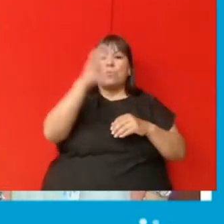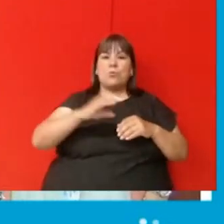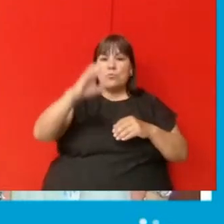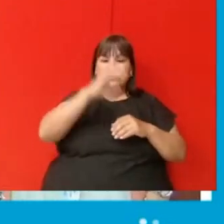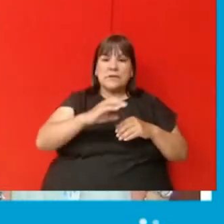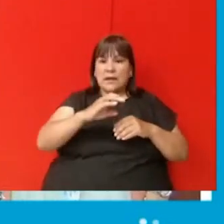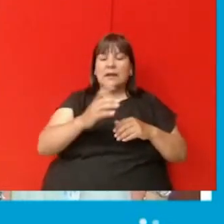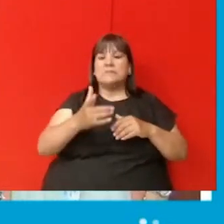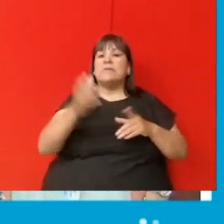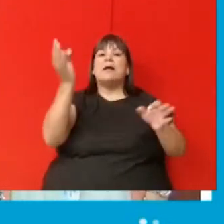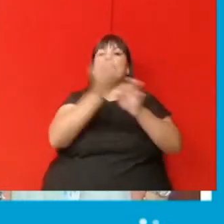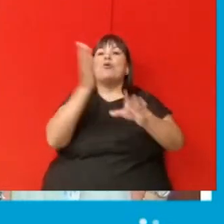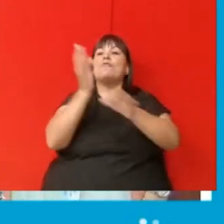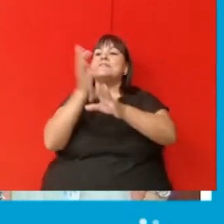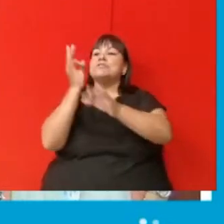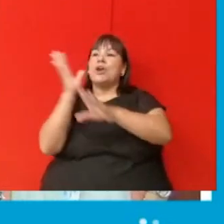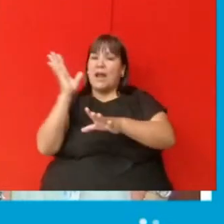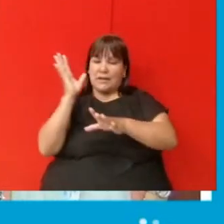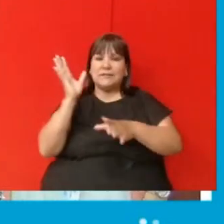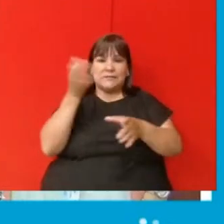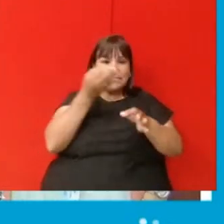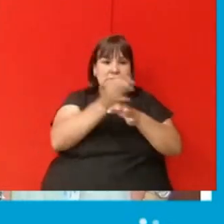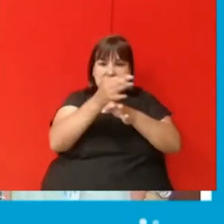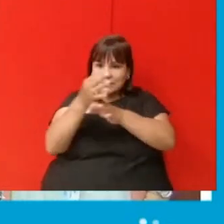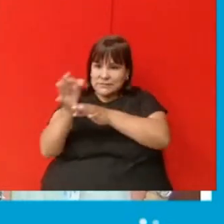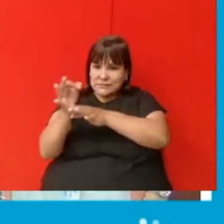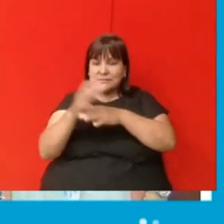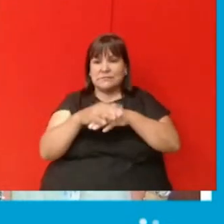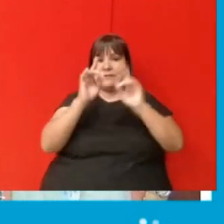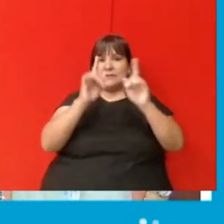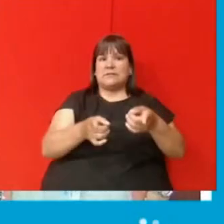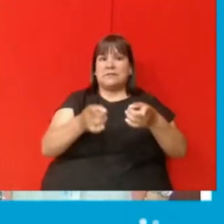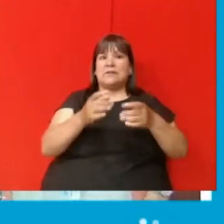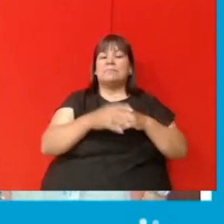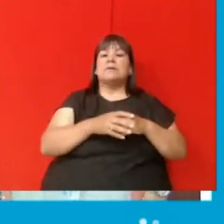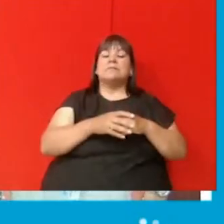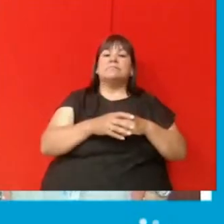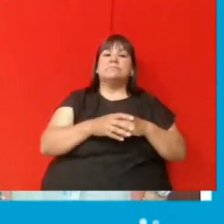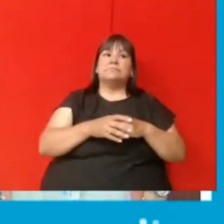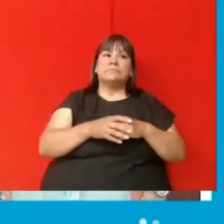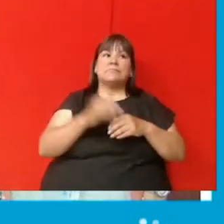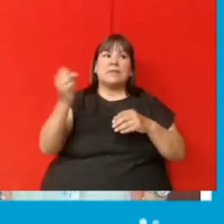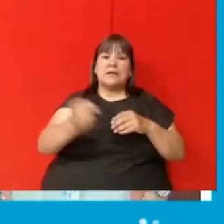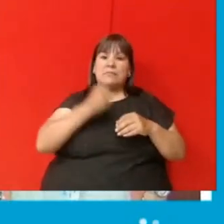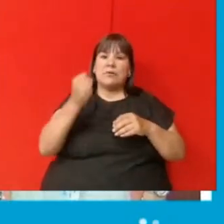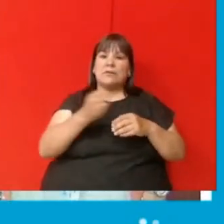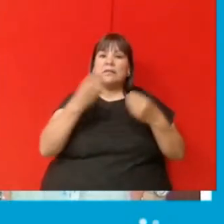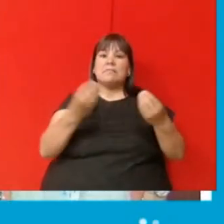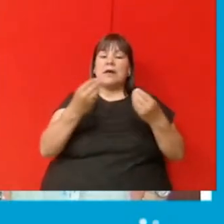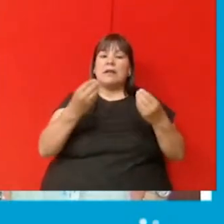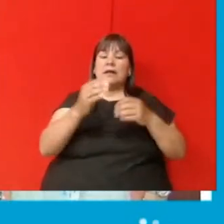presión y que va a salir, por supuesto, de ILC para que podamos evitar las